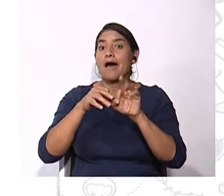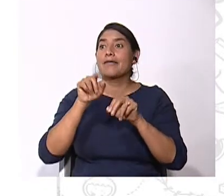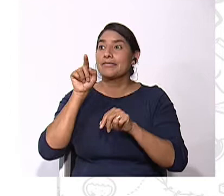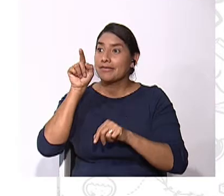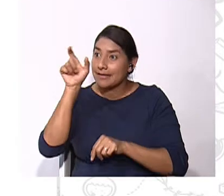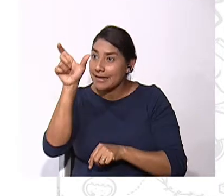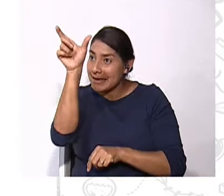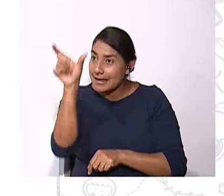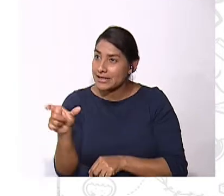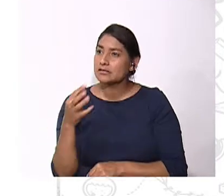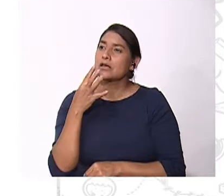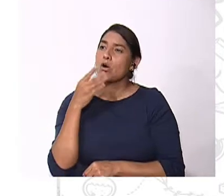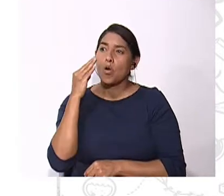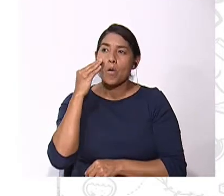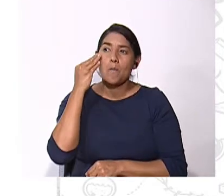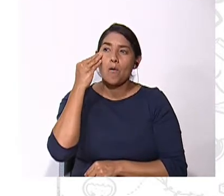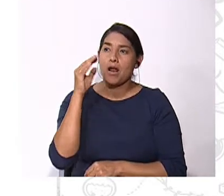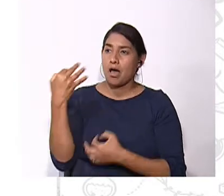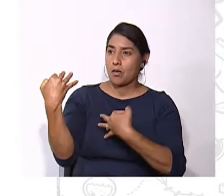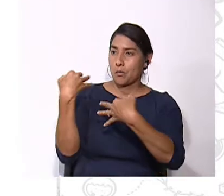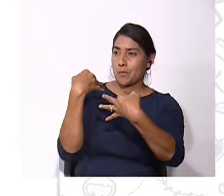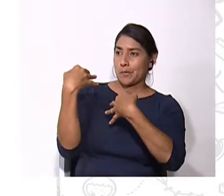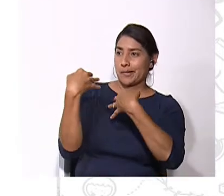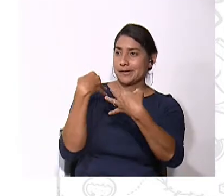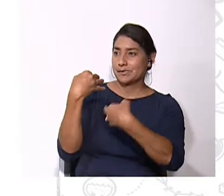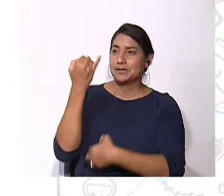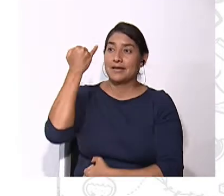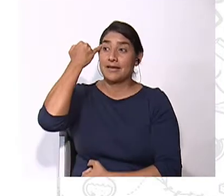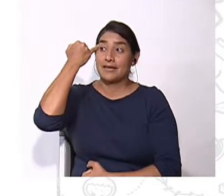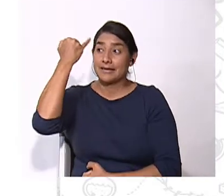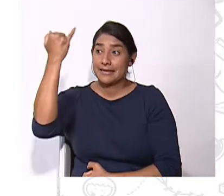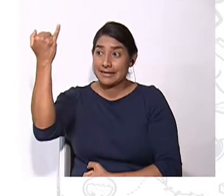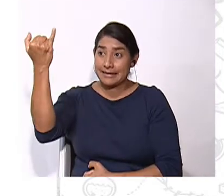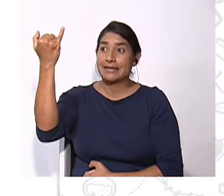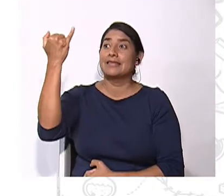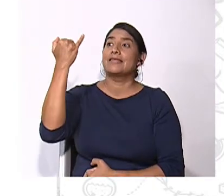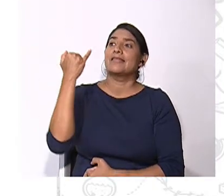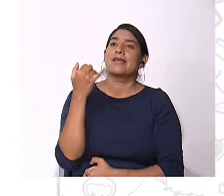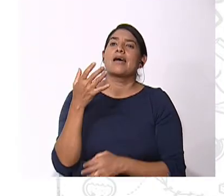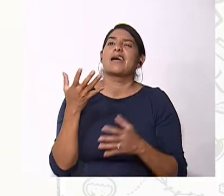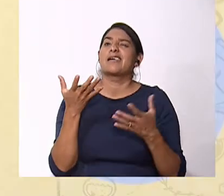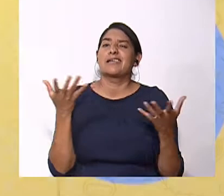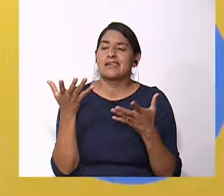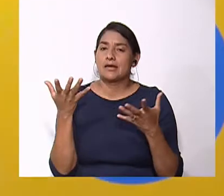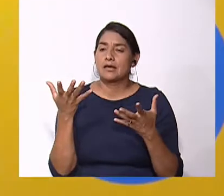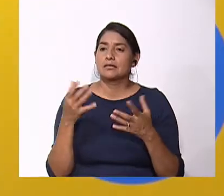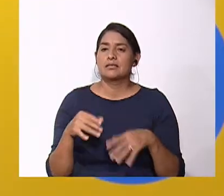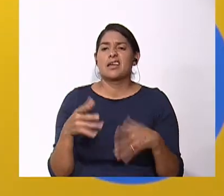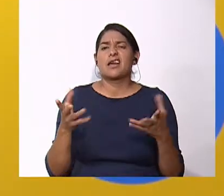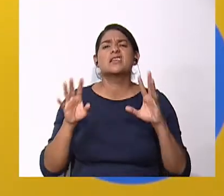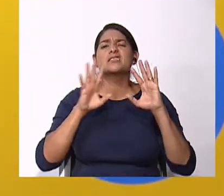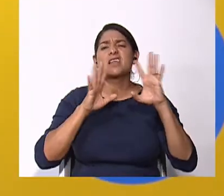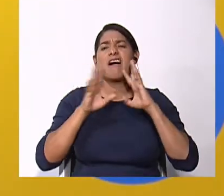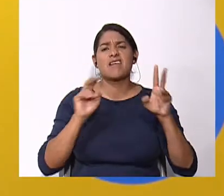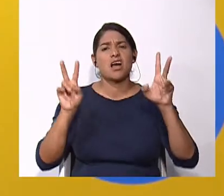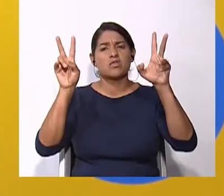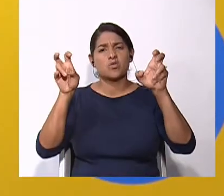texto. Muy bien, la idea fundamental es sobre lo que trata el